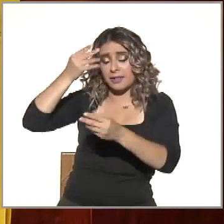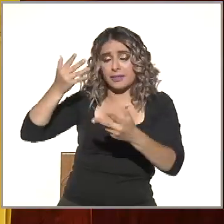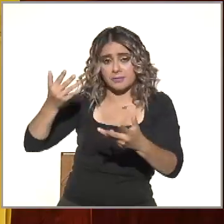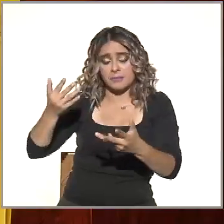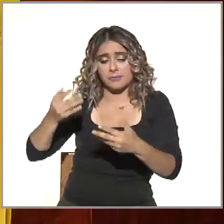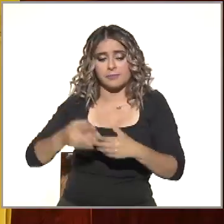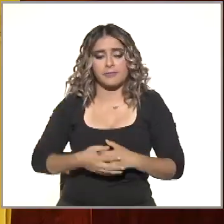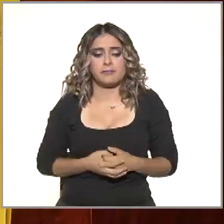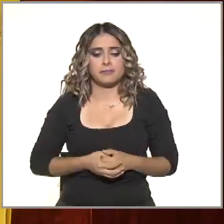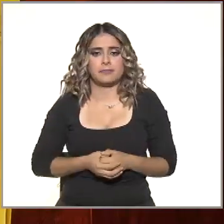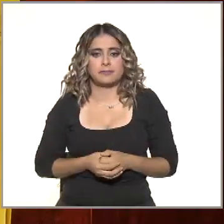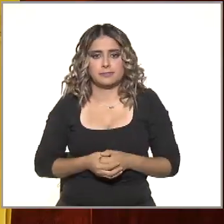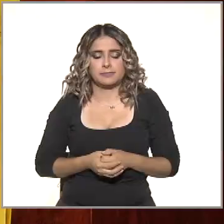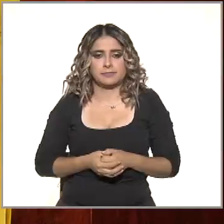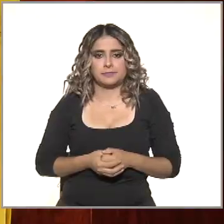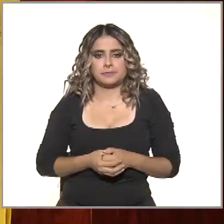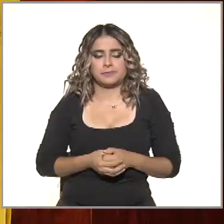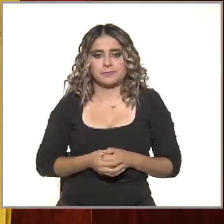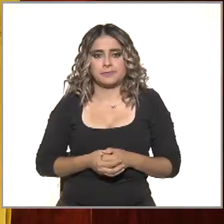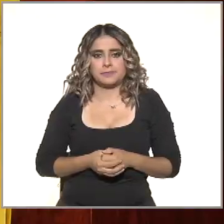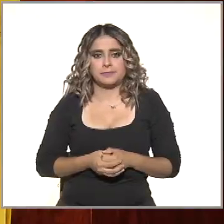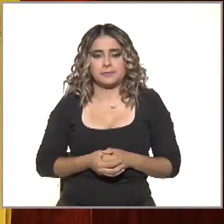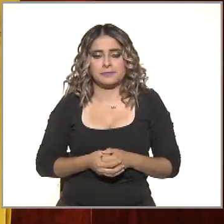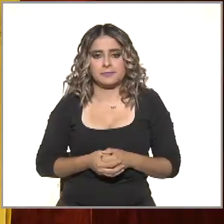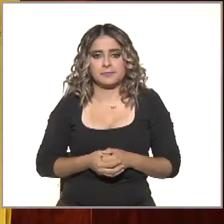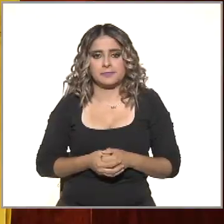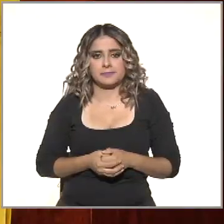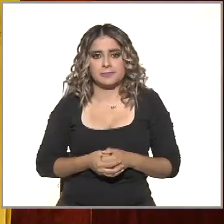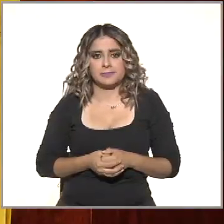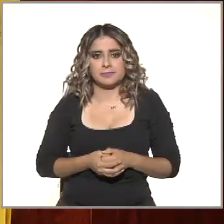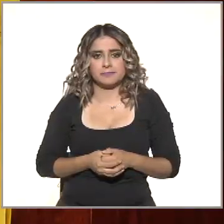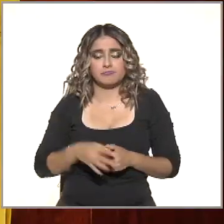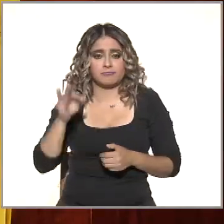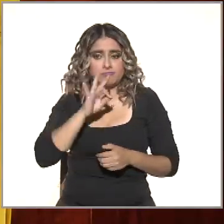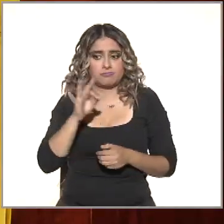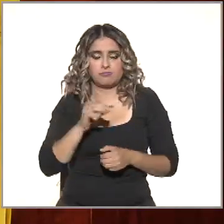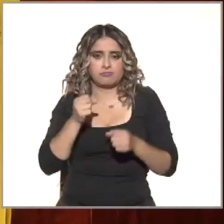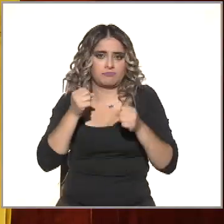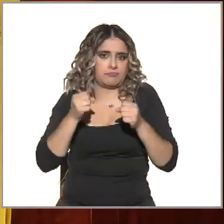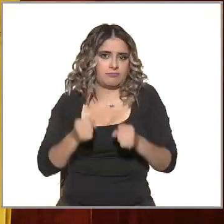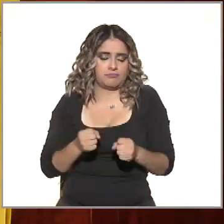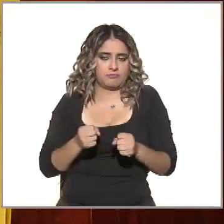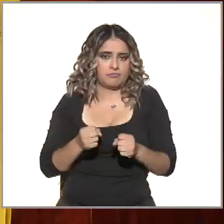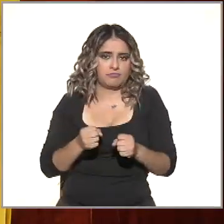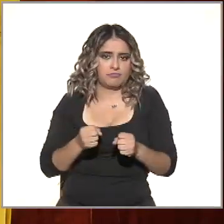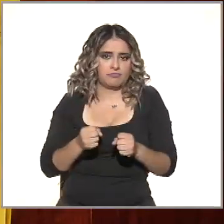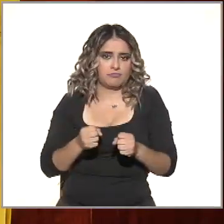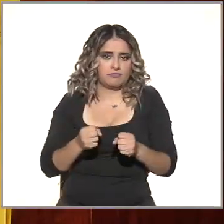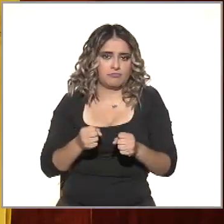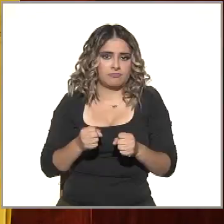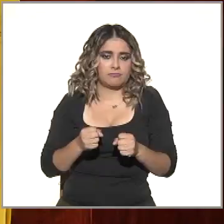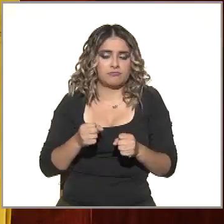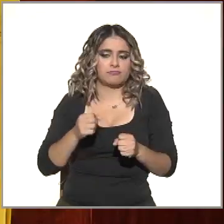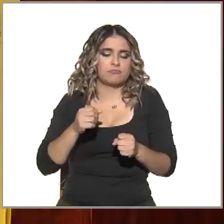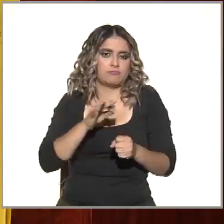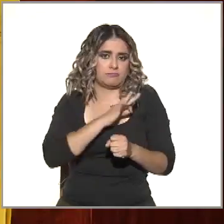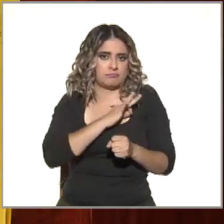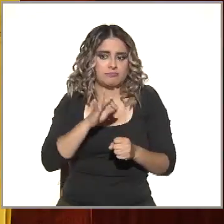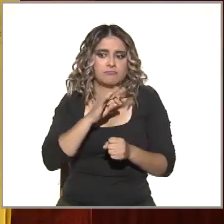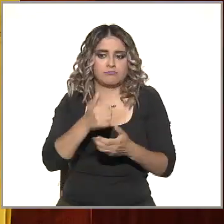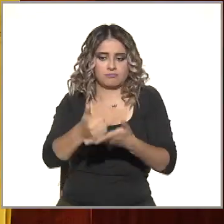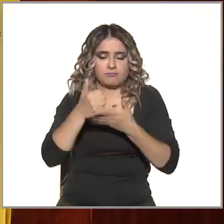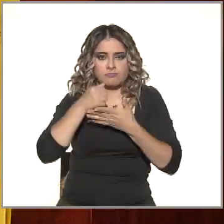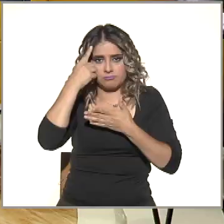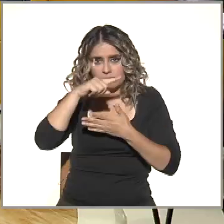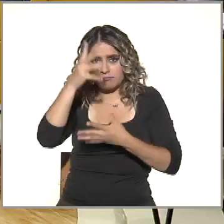porque en un momento y en el contexto seguro no pasa gran cosa e incluso ayuda también al